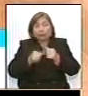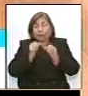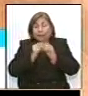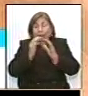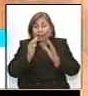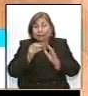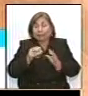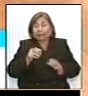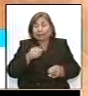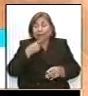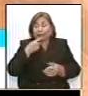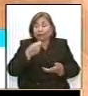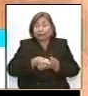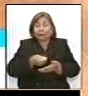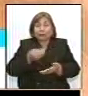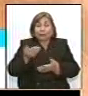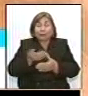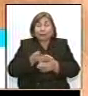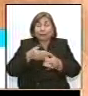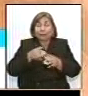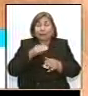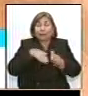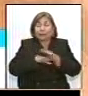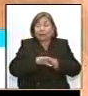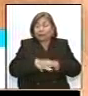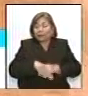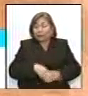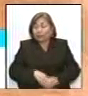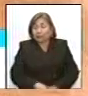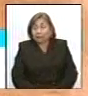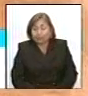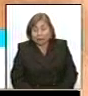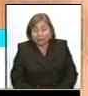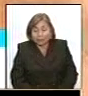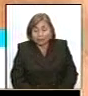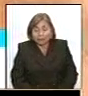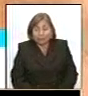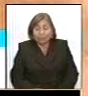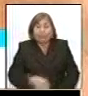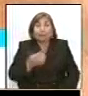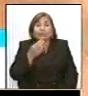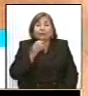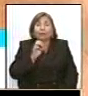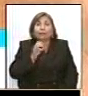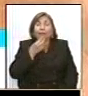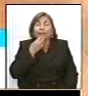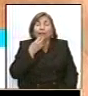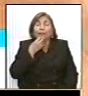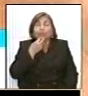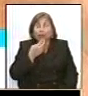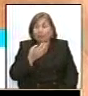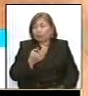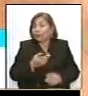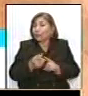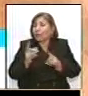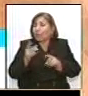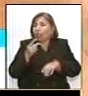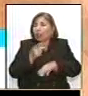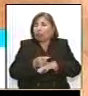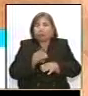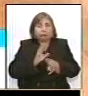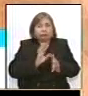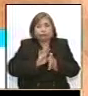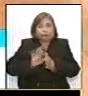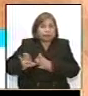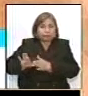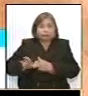con el reporte migratorio correspondiente, se había encontrado en Ecuador. Sin embargo, la denuncia fue desestimada no